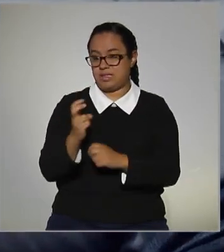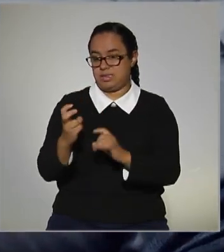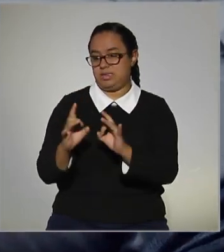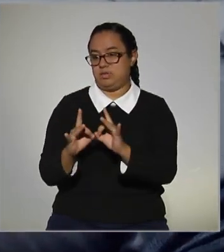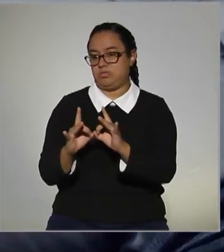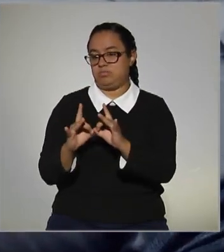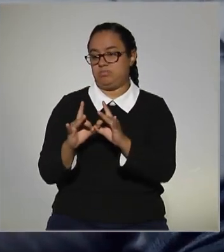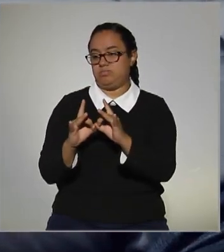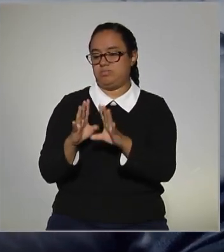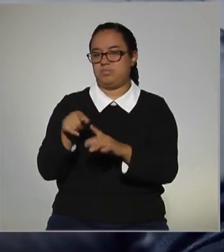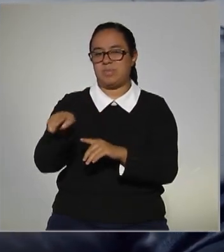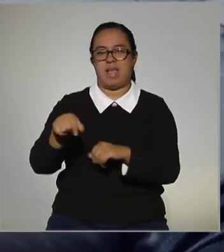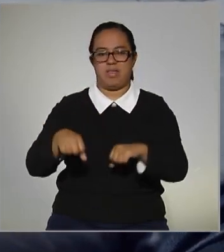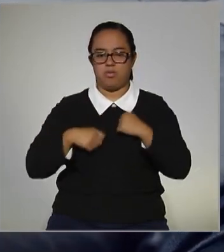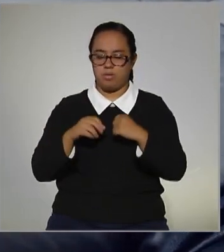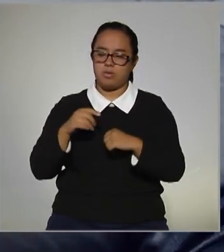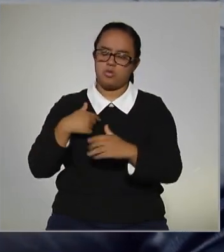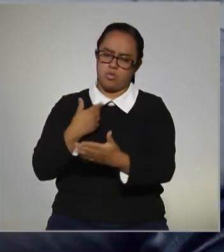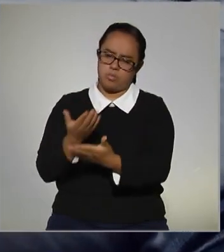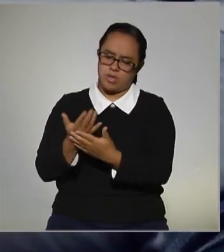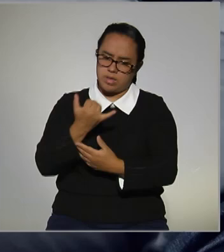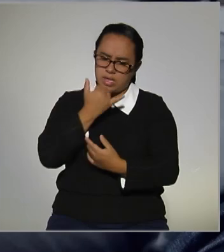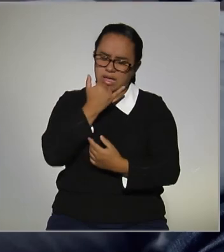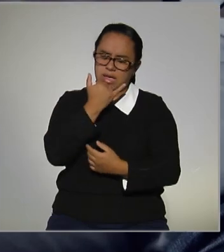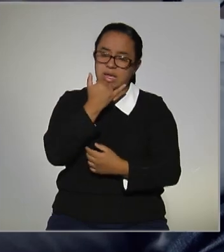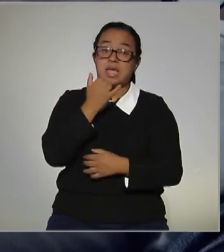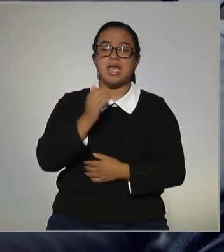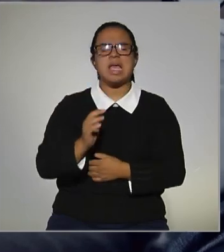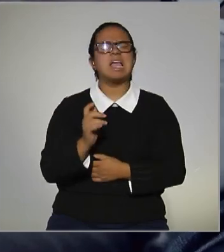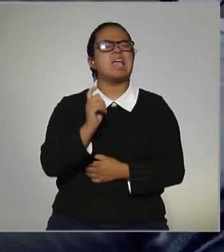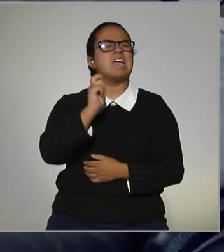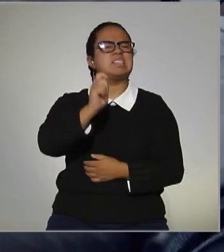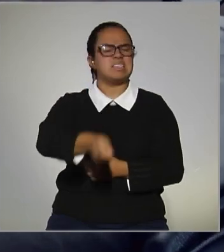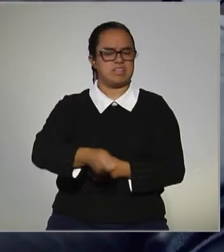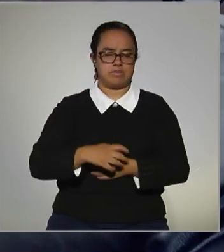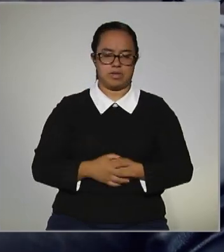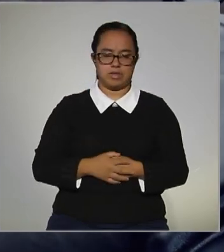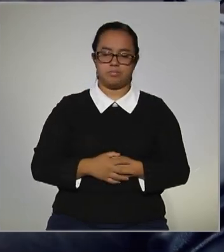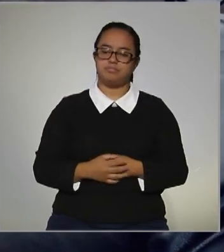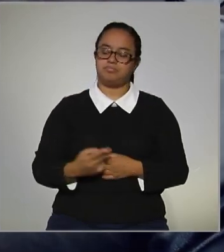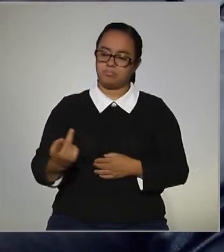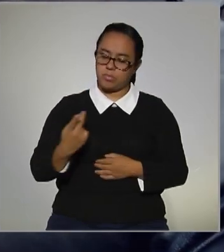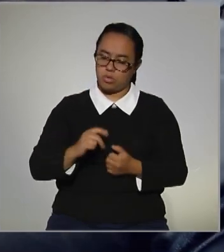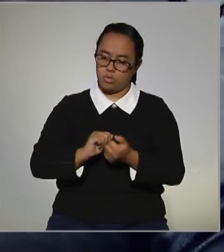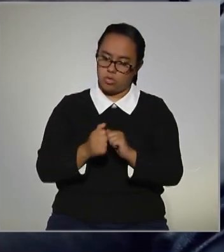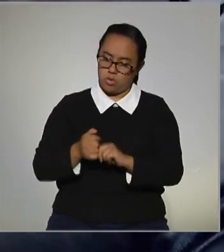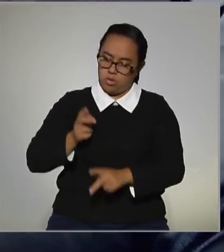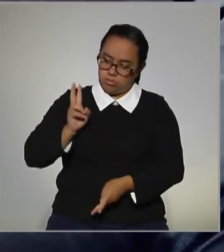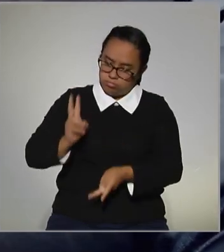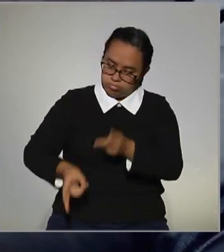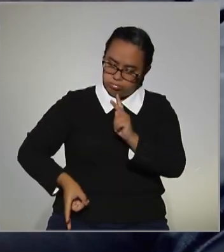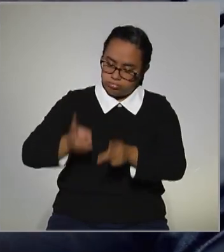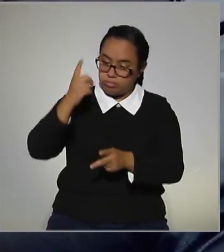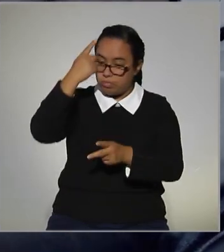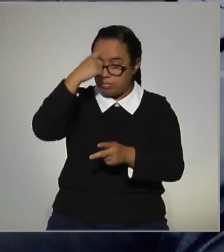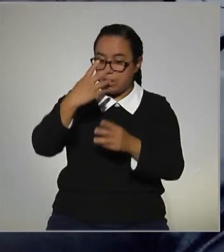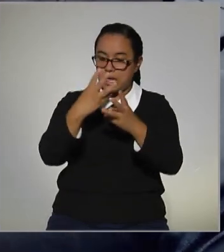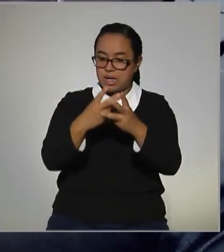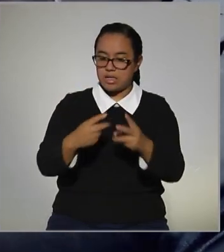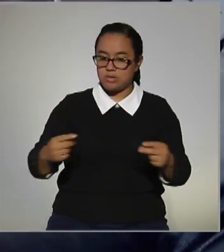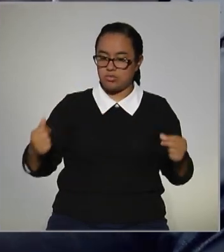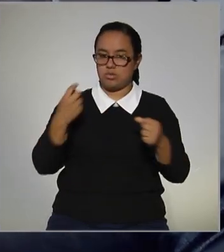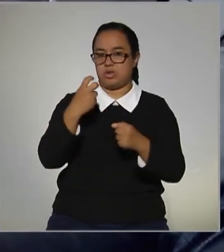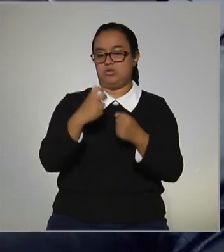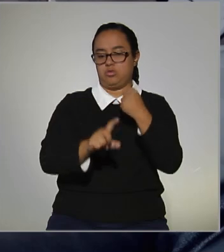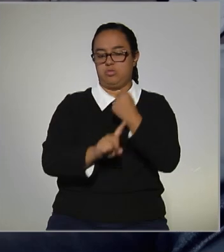situación con nuestro adolescente. ¿Qué significa todo esto? Que vamos a generar conversaciones enfocadas a las soluciones de los